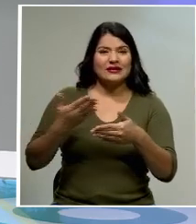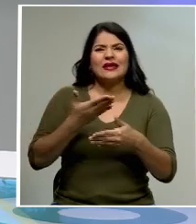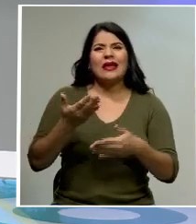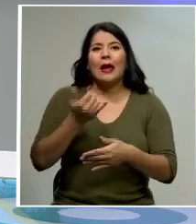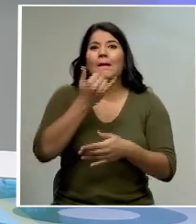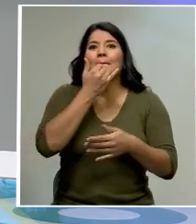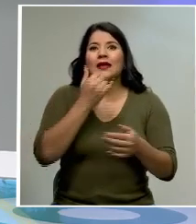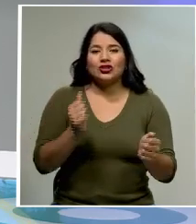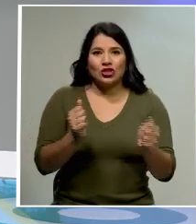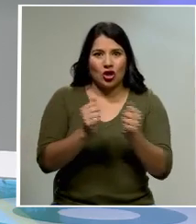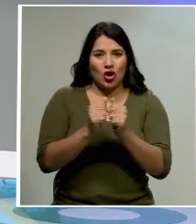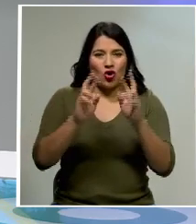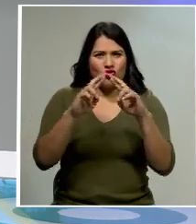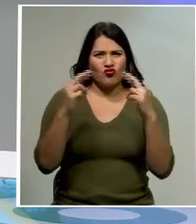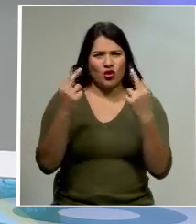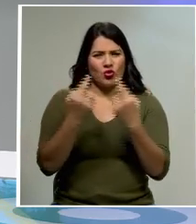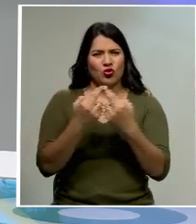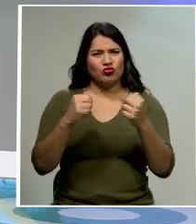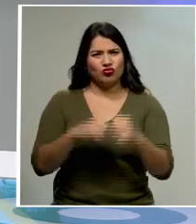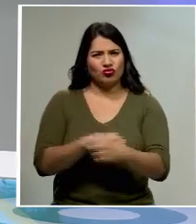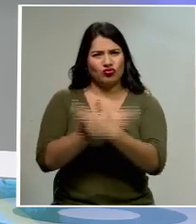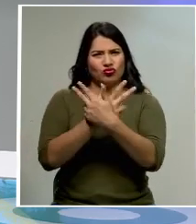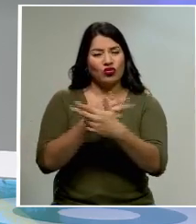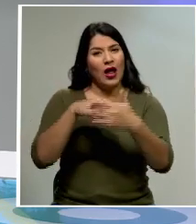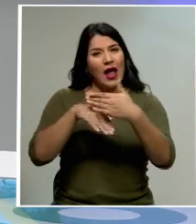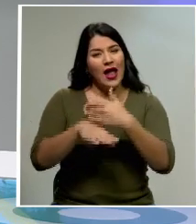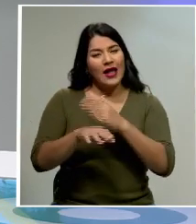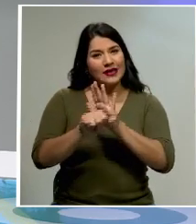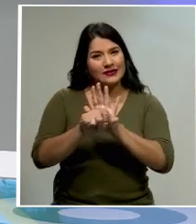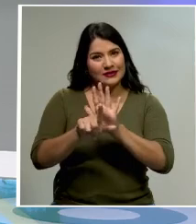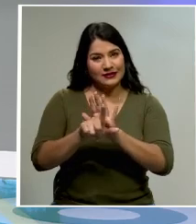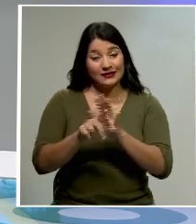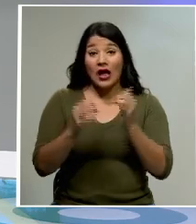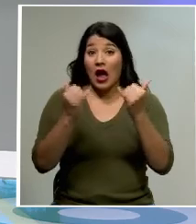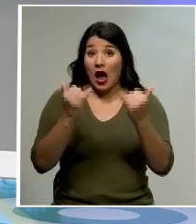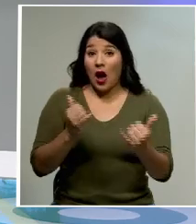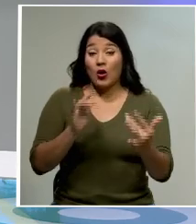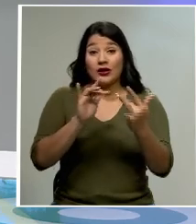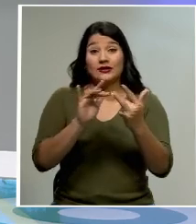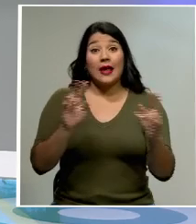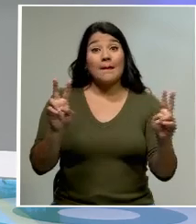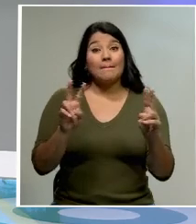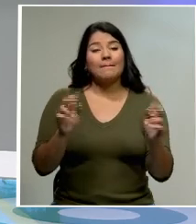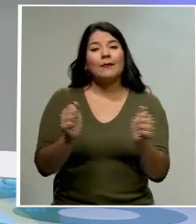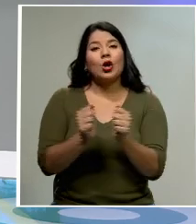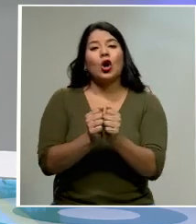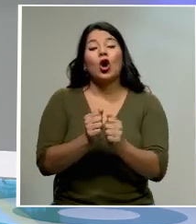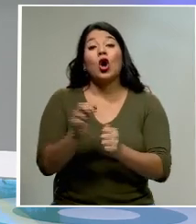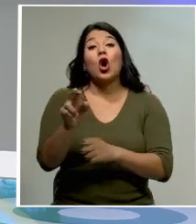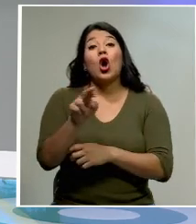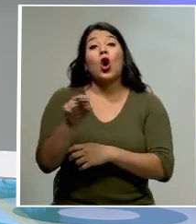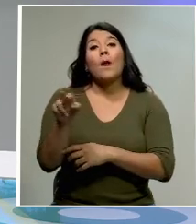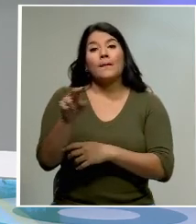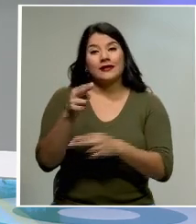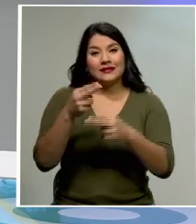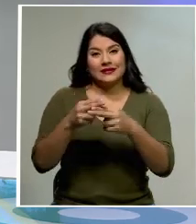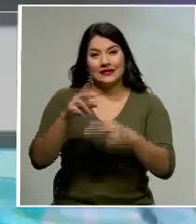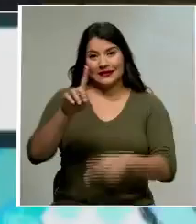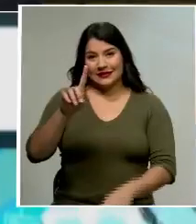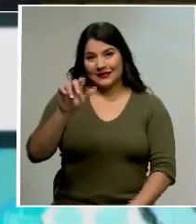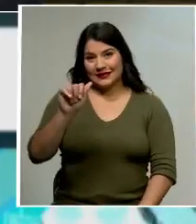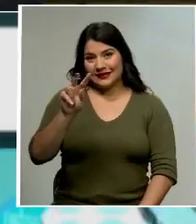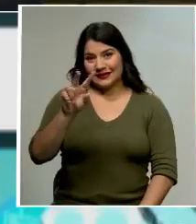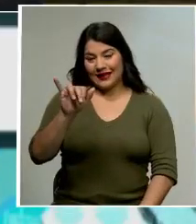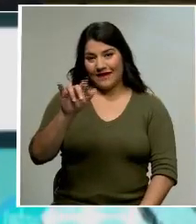las sesiones virtuales en el Congreso? Vamos a un pase en vivo con nuestro compañero David Roversi, quien